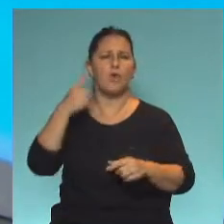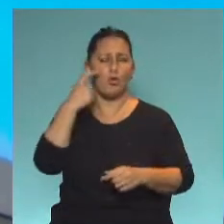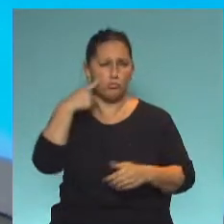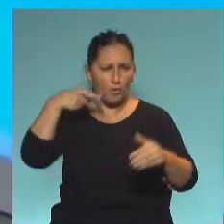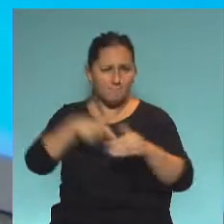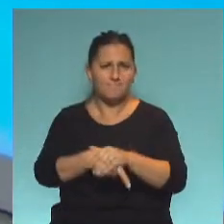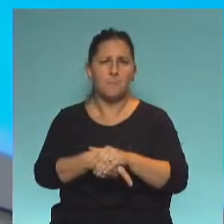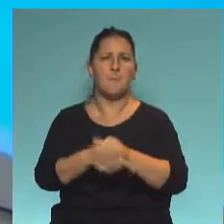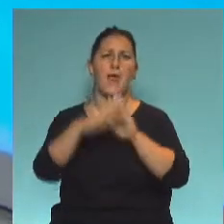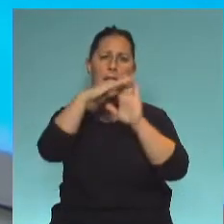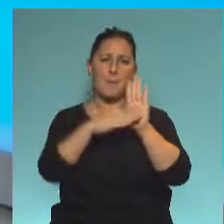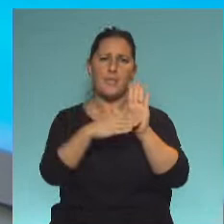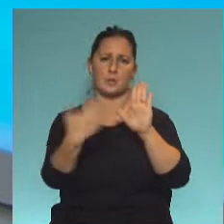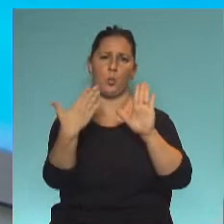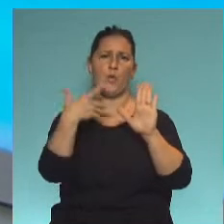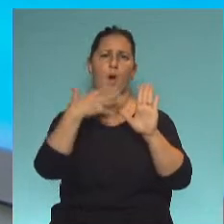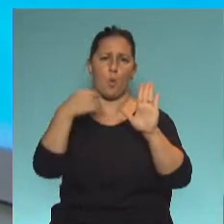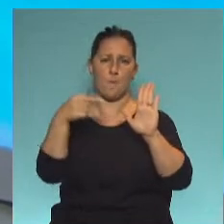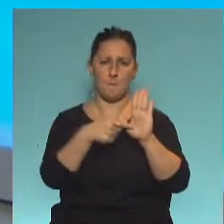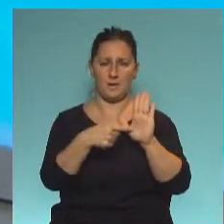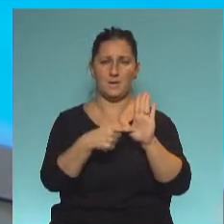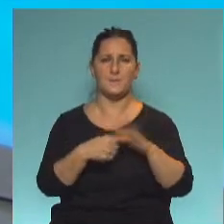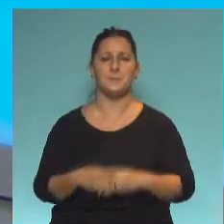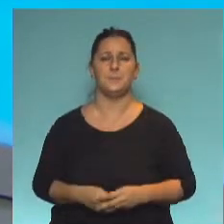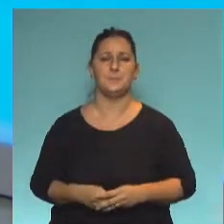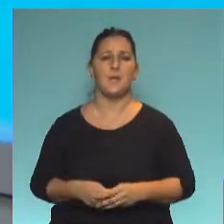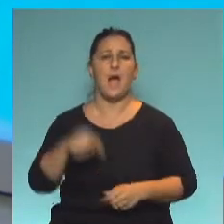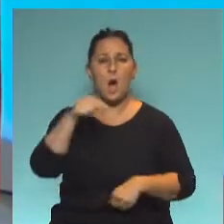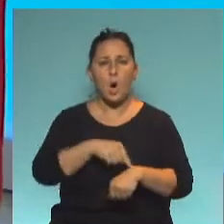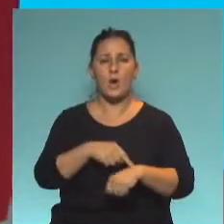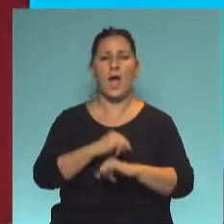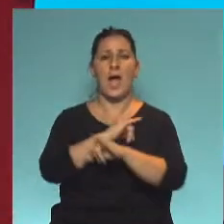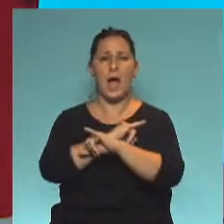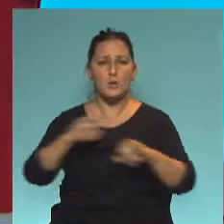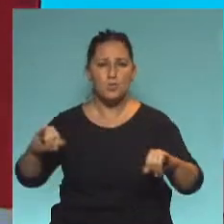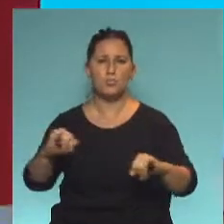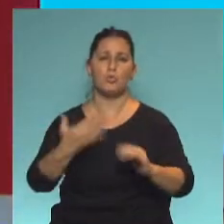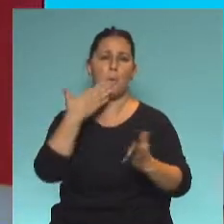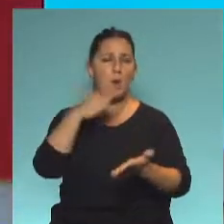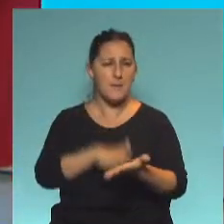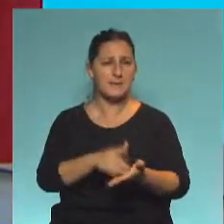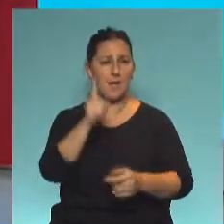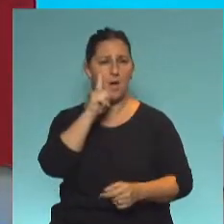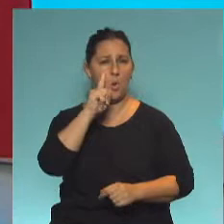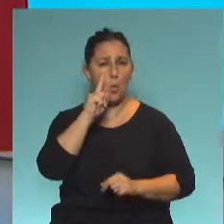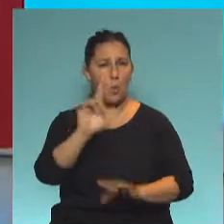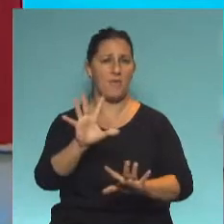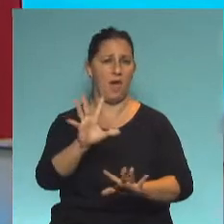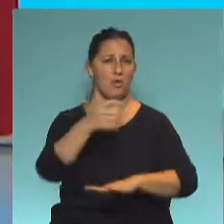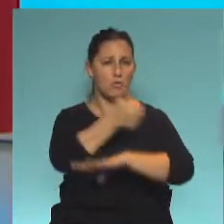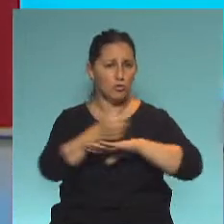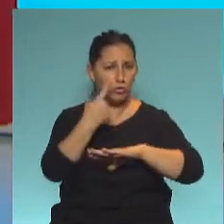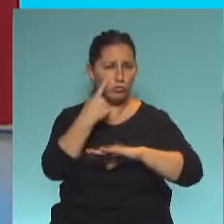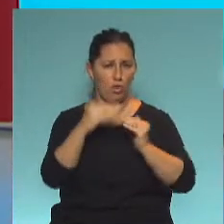que estas medidas puedan cumplirse. Por lo pronto está el anuncio y la promesa y la advertencia de que esos controles serán intensos.